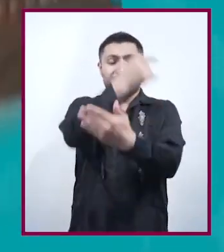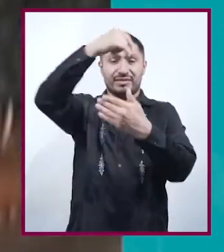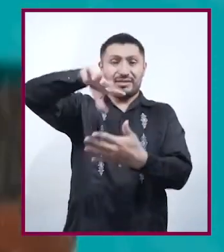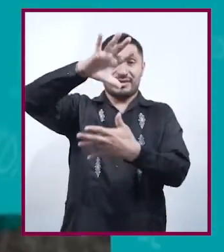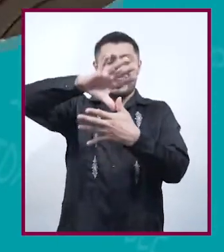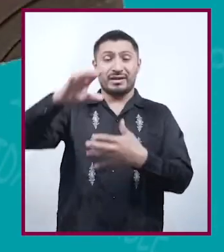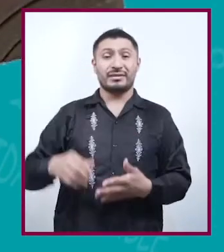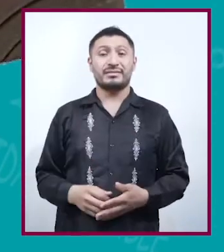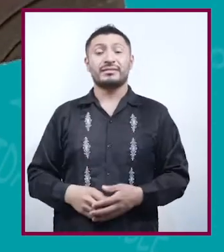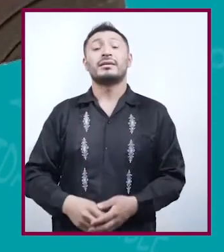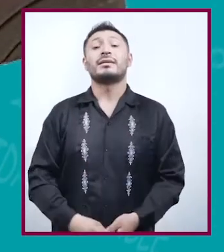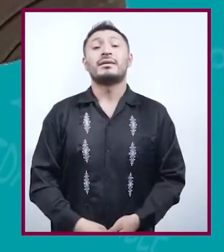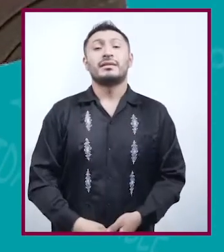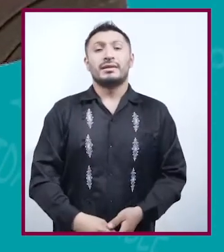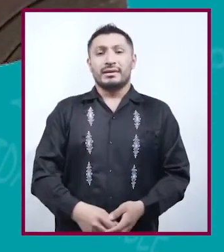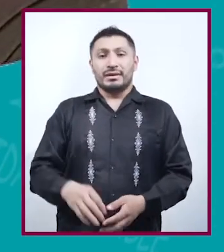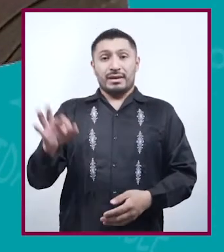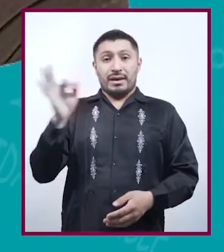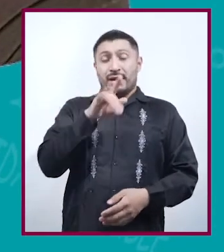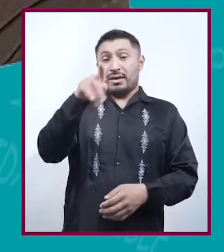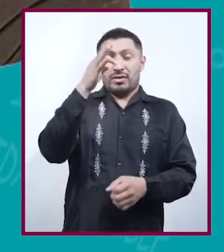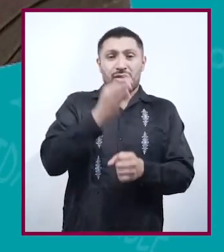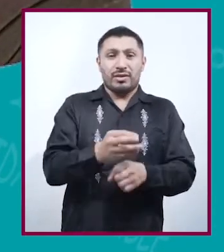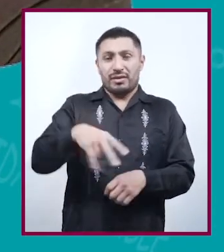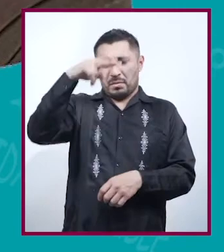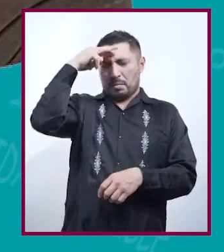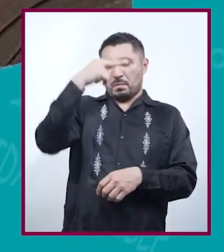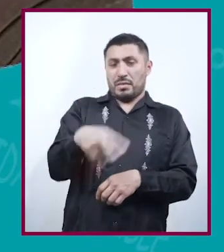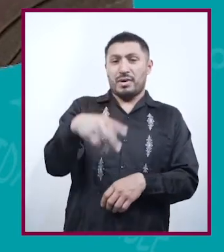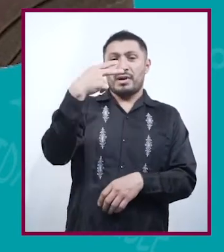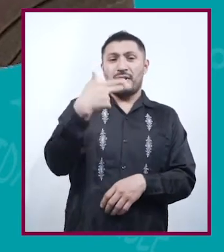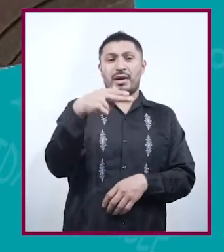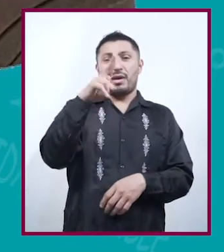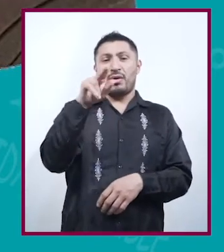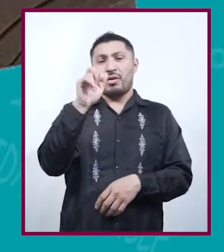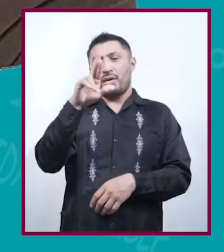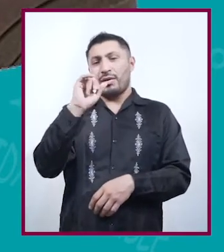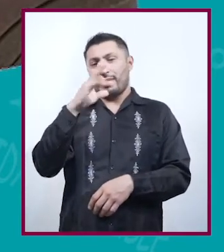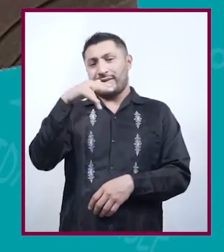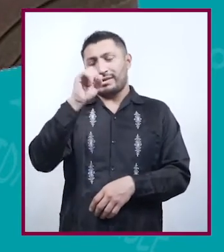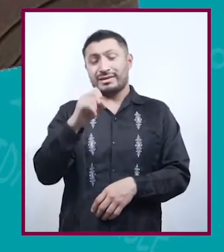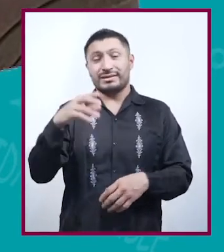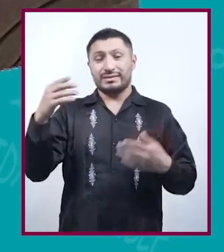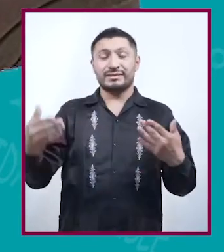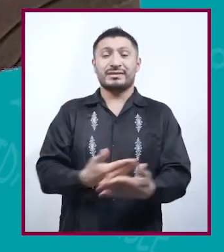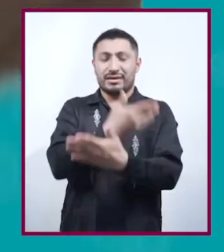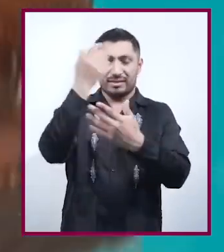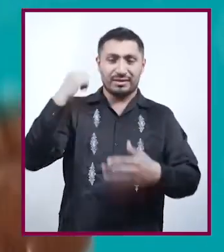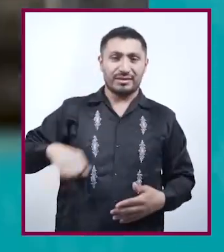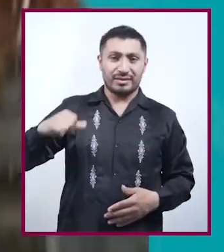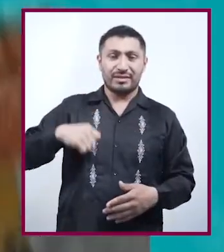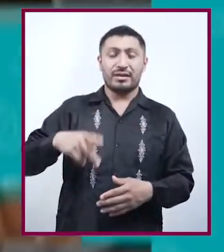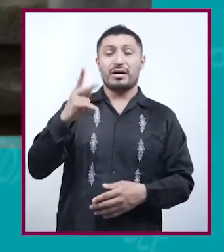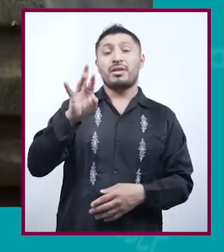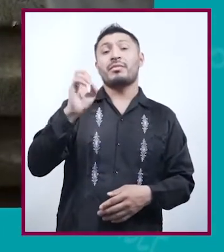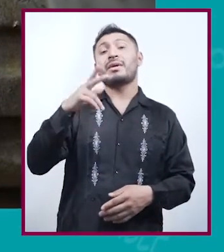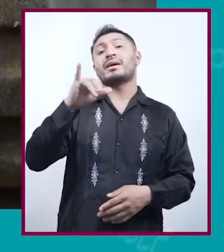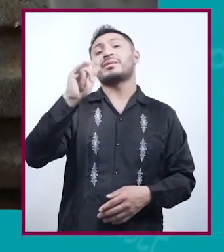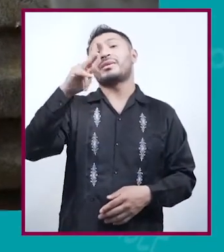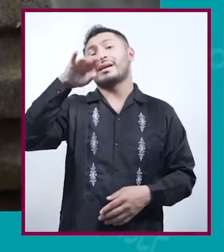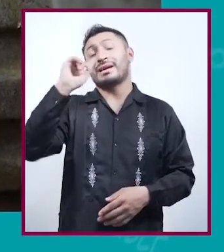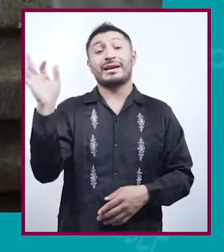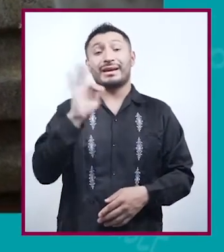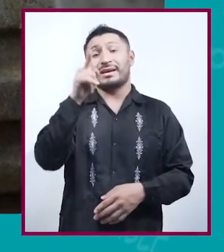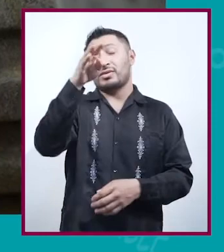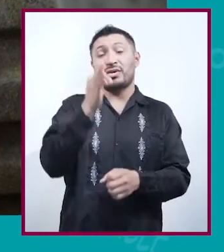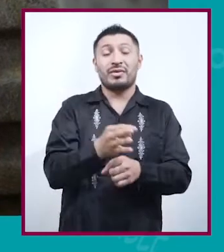americanos? Y si más bien andas en unos mexicanísimos guaraches que tienen su origen en la época prehispánica, es probable que